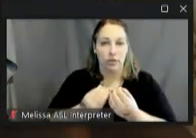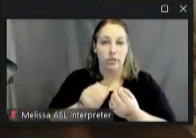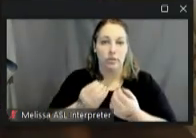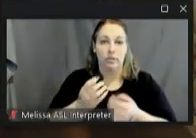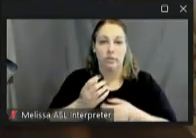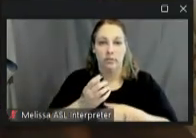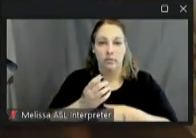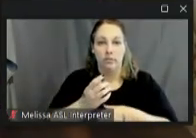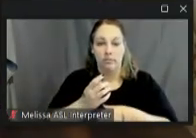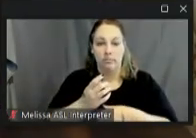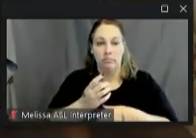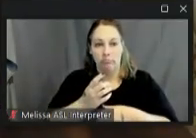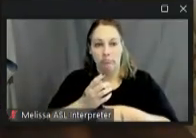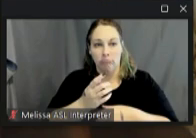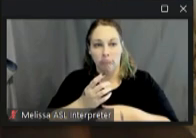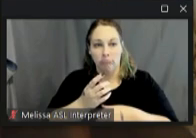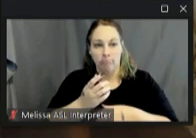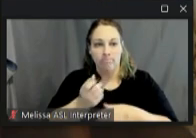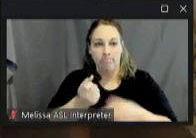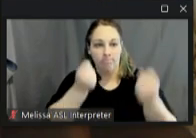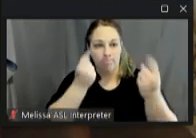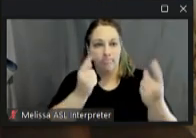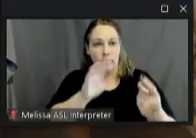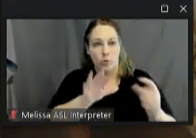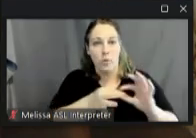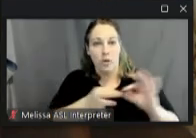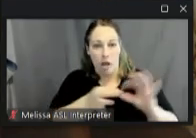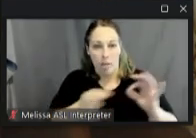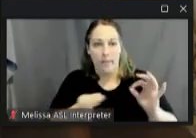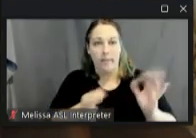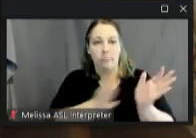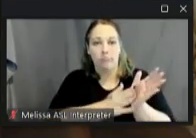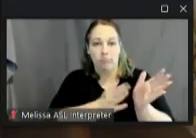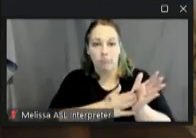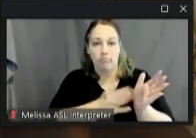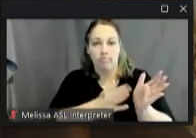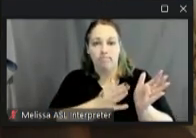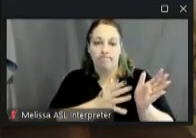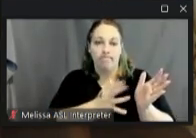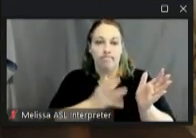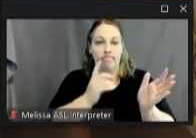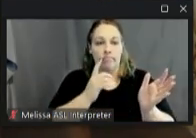queremos subrayar como importantes. La primera es